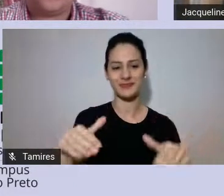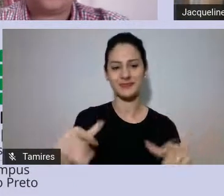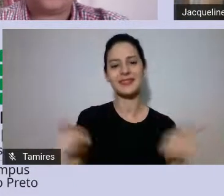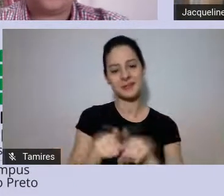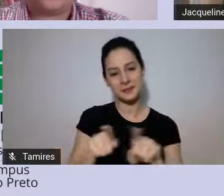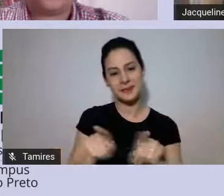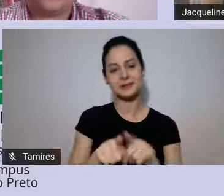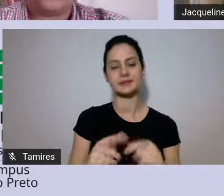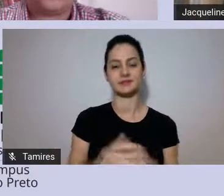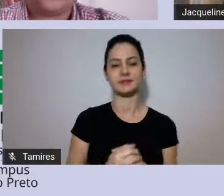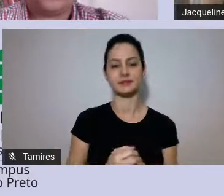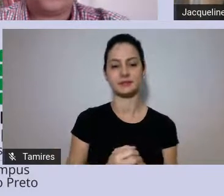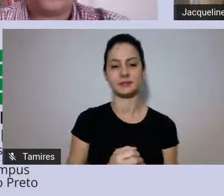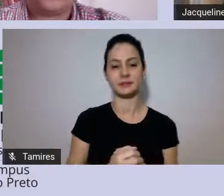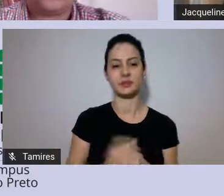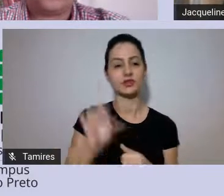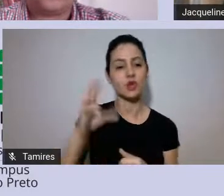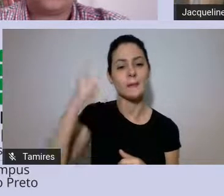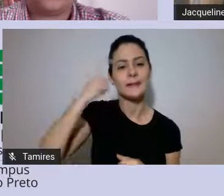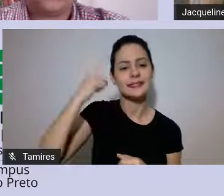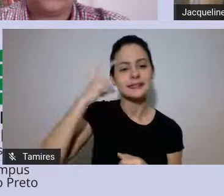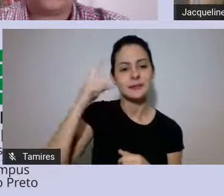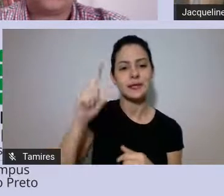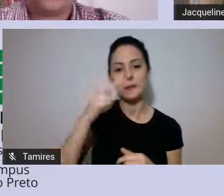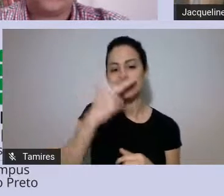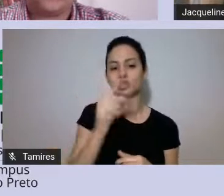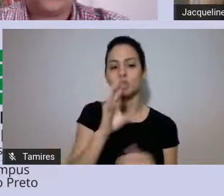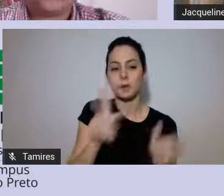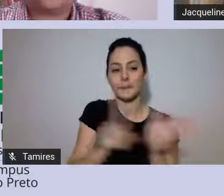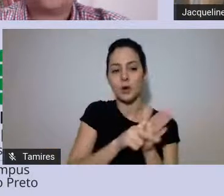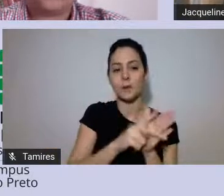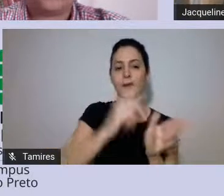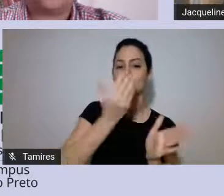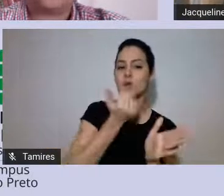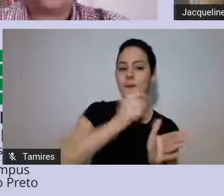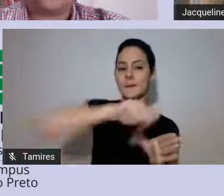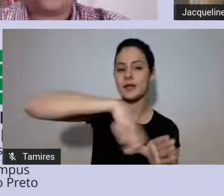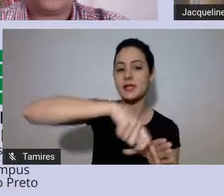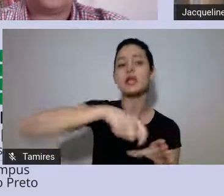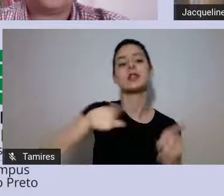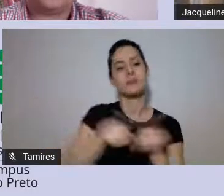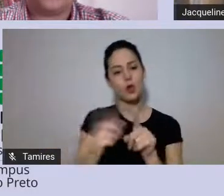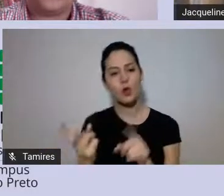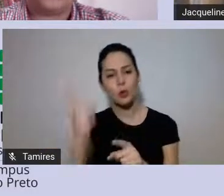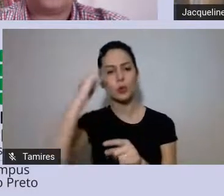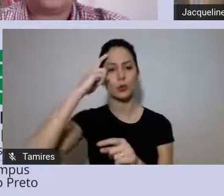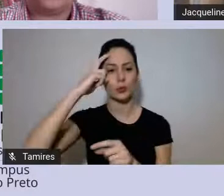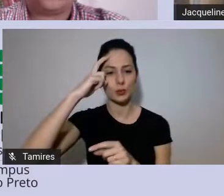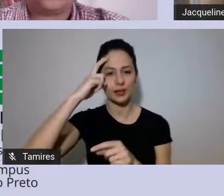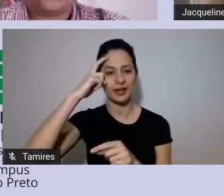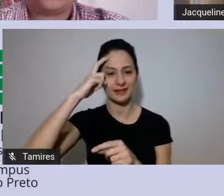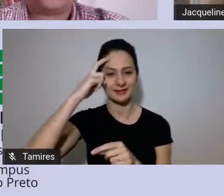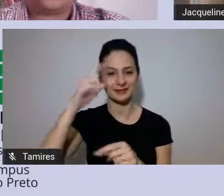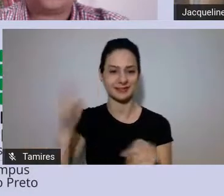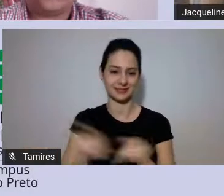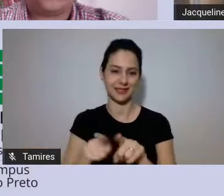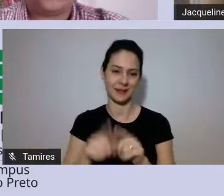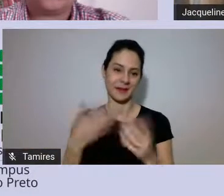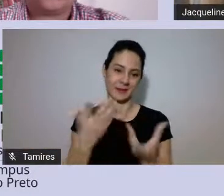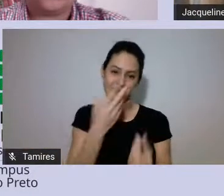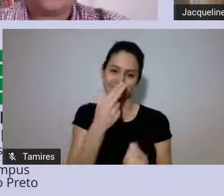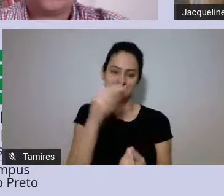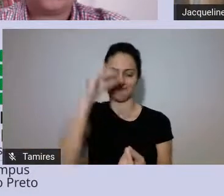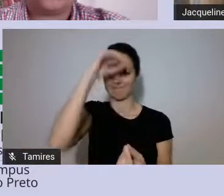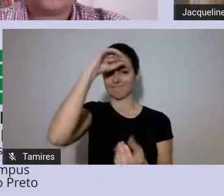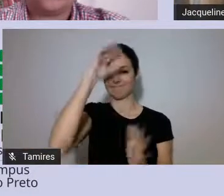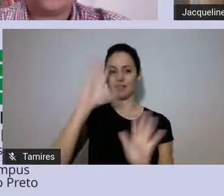importante no pensar solo el patrimonio gastronómico como algo desde lo cultural, porque estaríamos cayendo en una mirada muy ingenua.